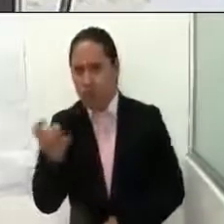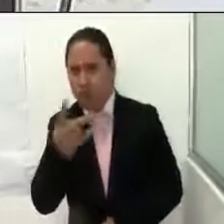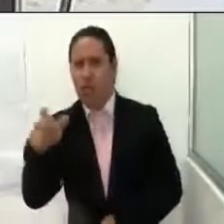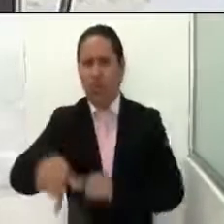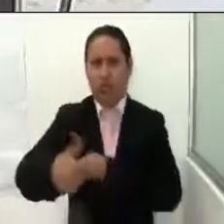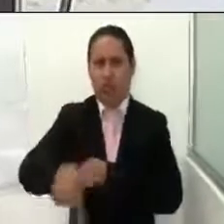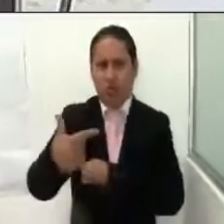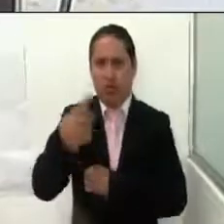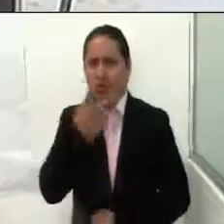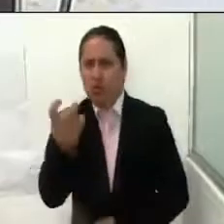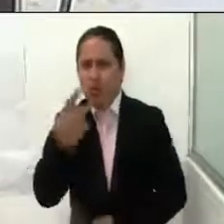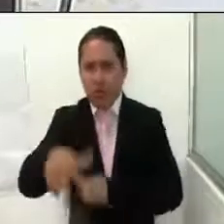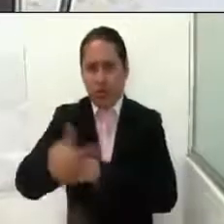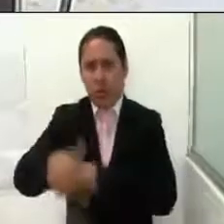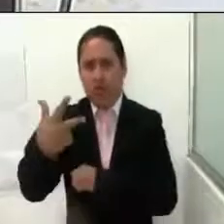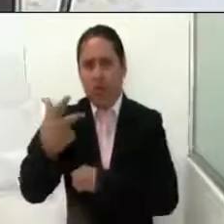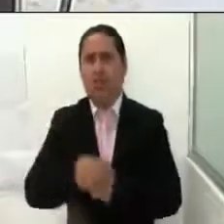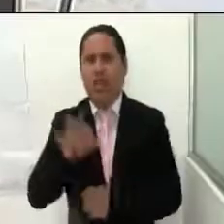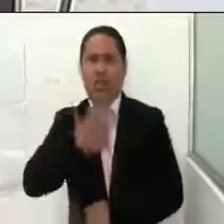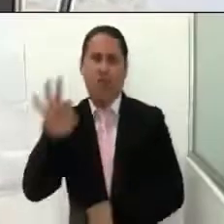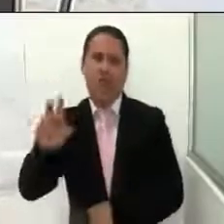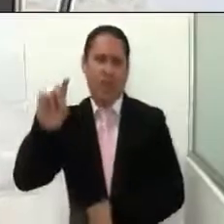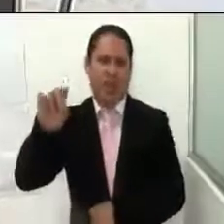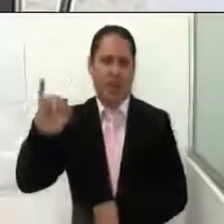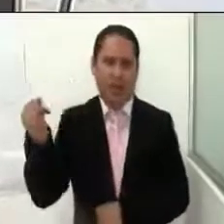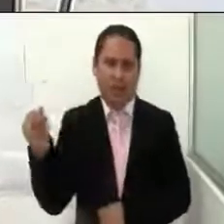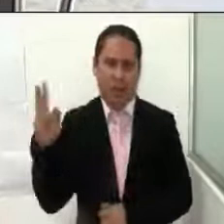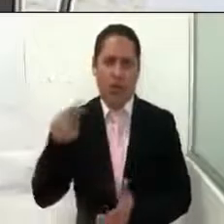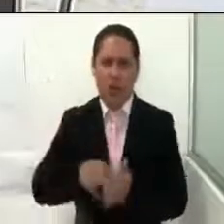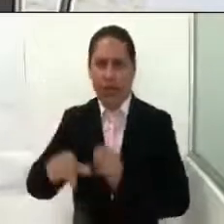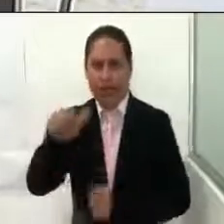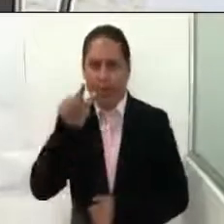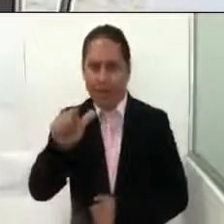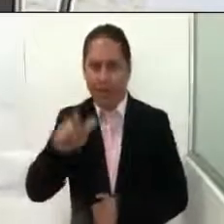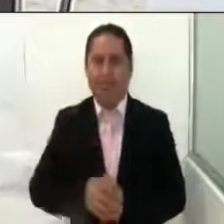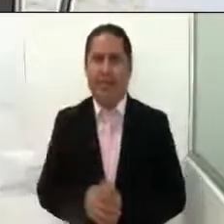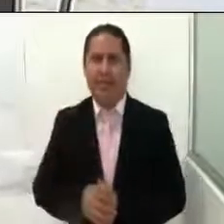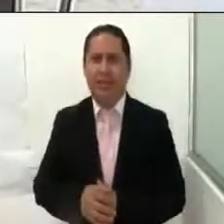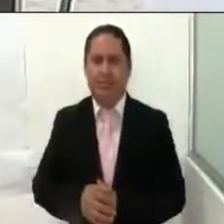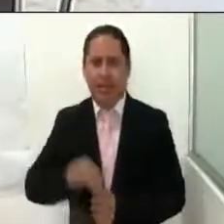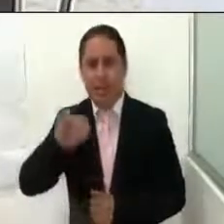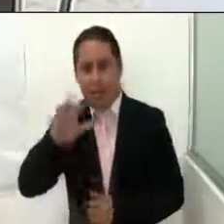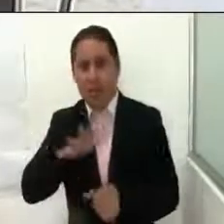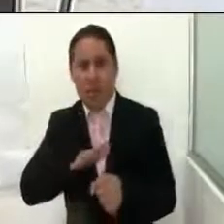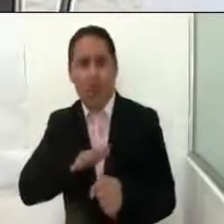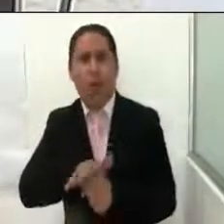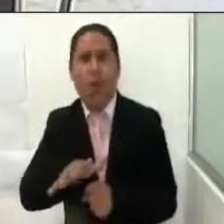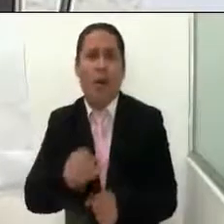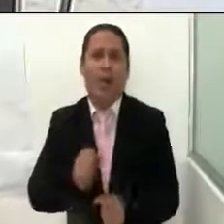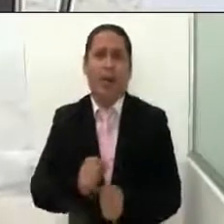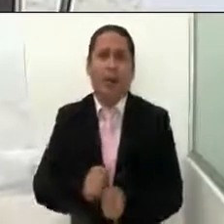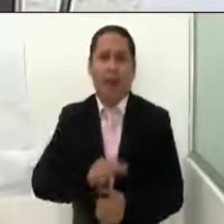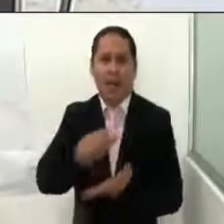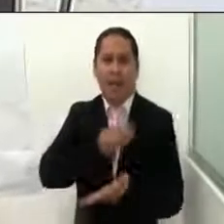213 de fecha 30 de junio de 2017 a través de los cuales se expide la ley de